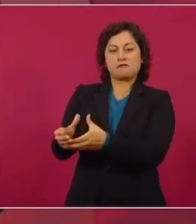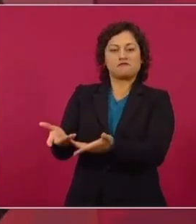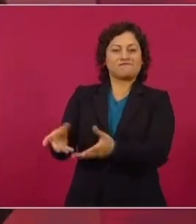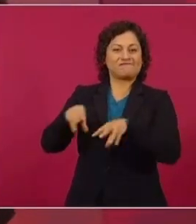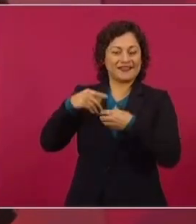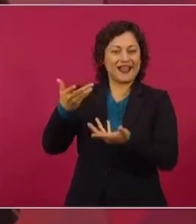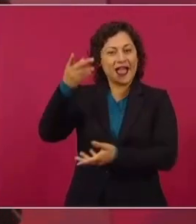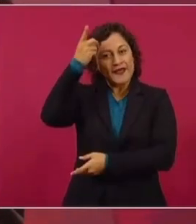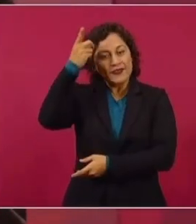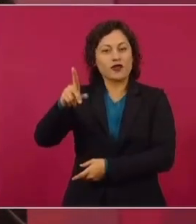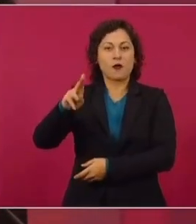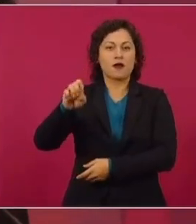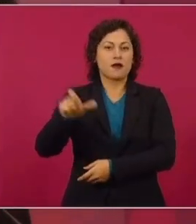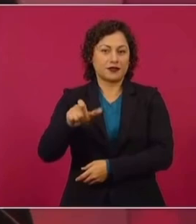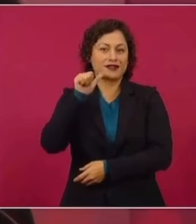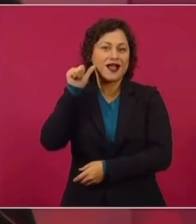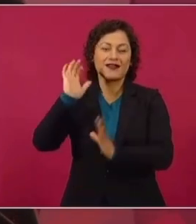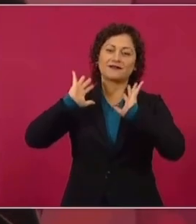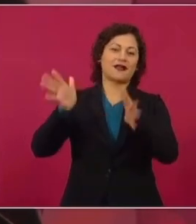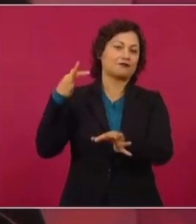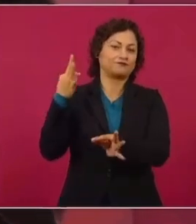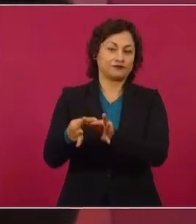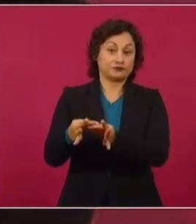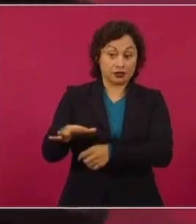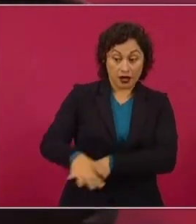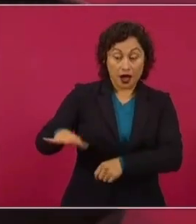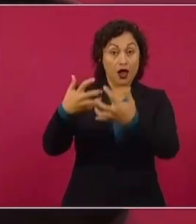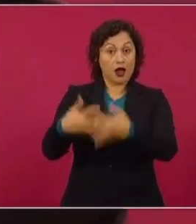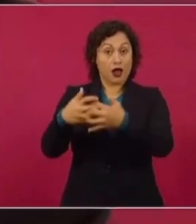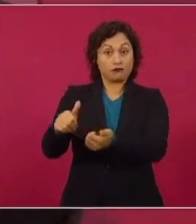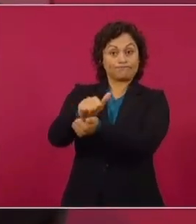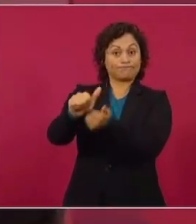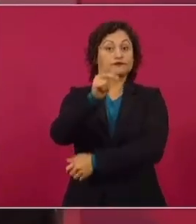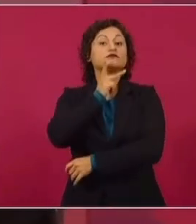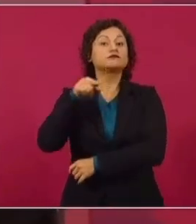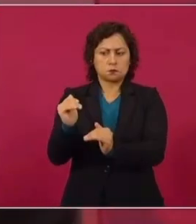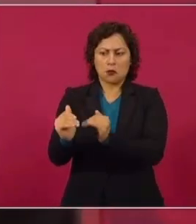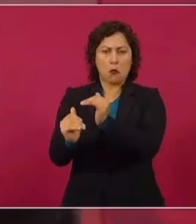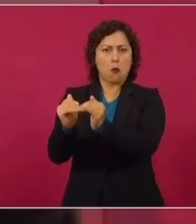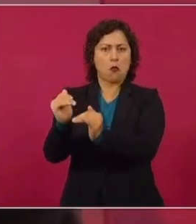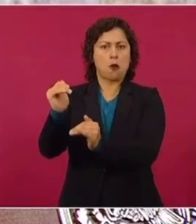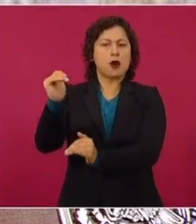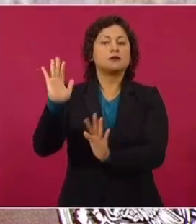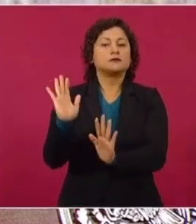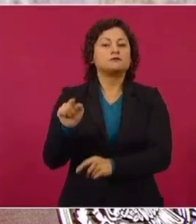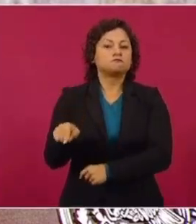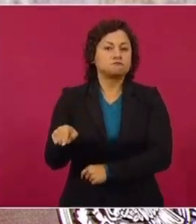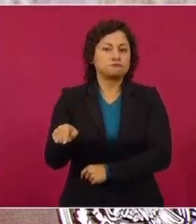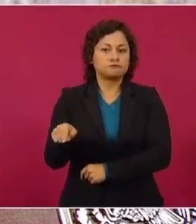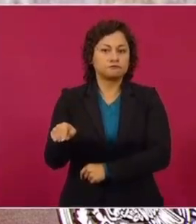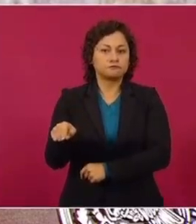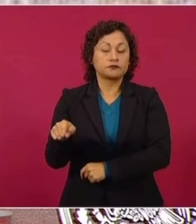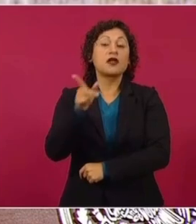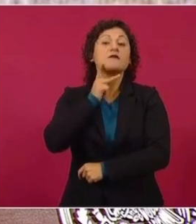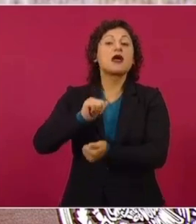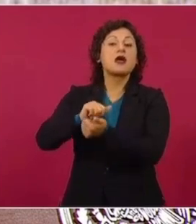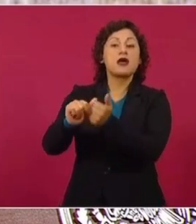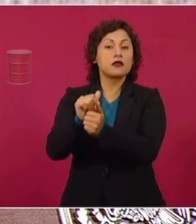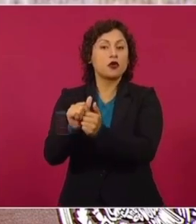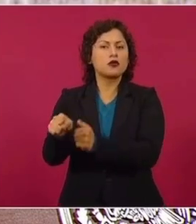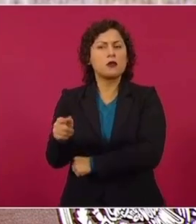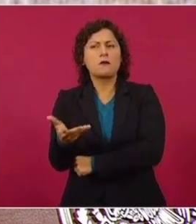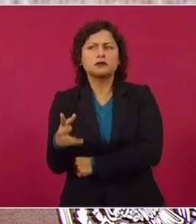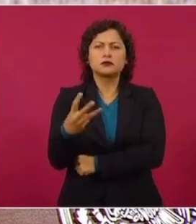y es una refinería que tiene buena capacidad de producción tiene capacidad para procesar